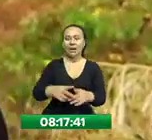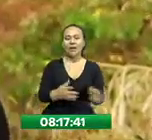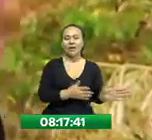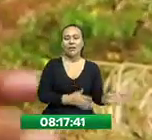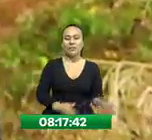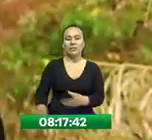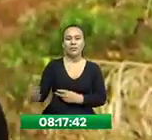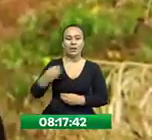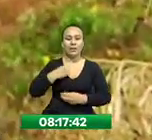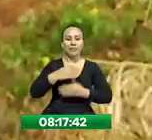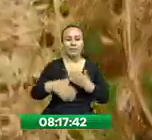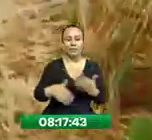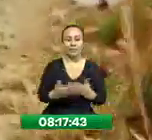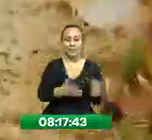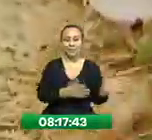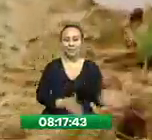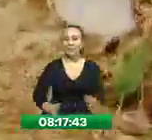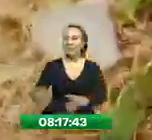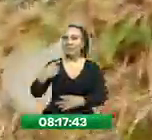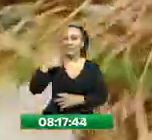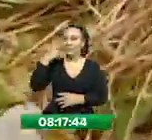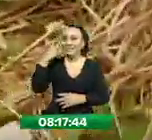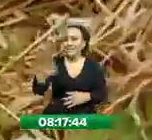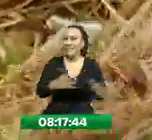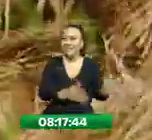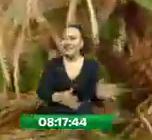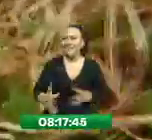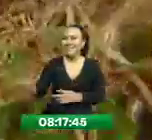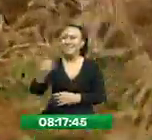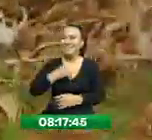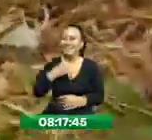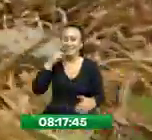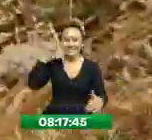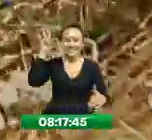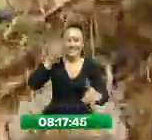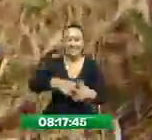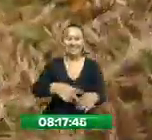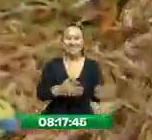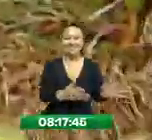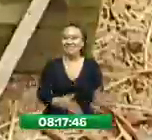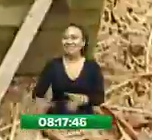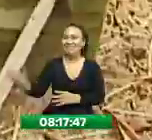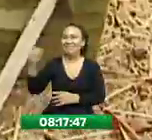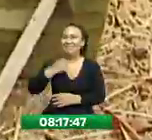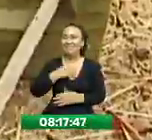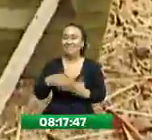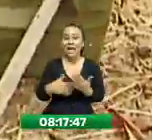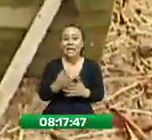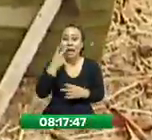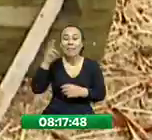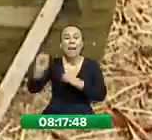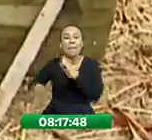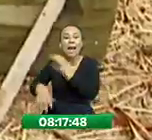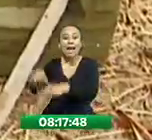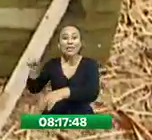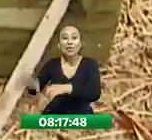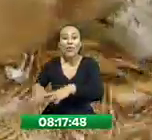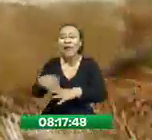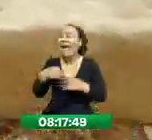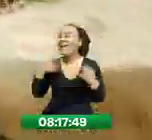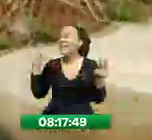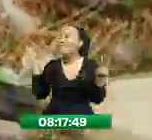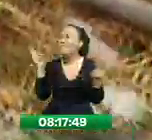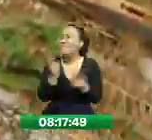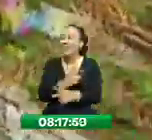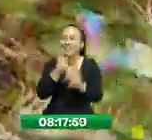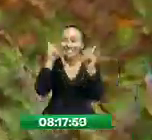que vienen a asaltar aquí. Cercano a esta cooperativa hay terrenos vacíos. Sin embargo, lo que podemos observar son pequeñas